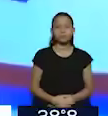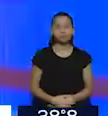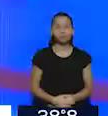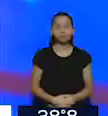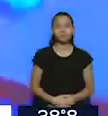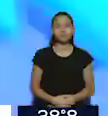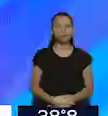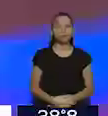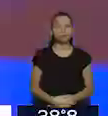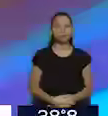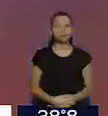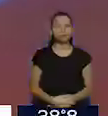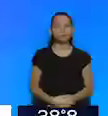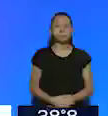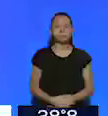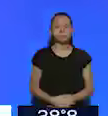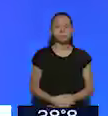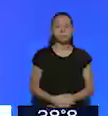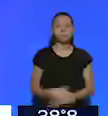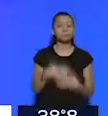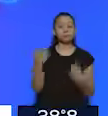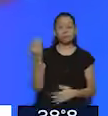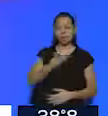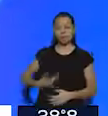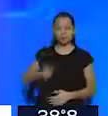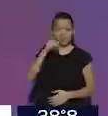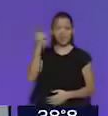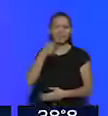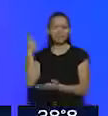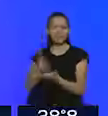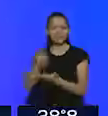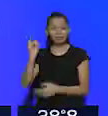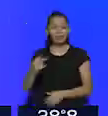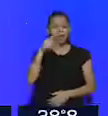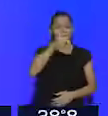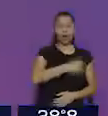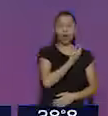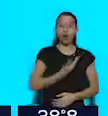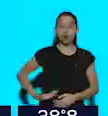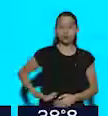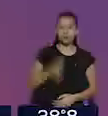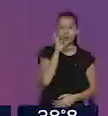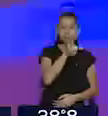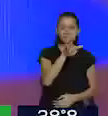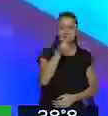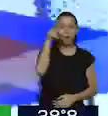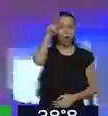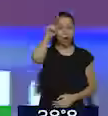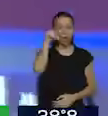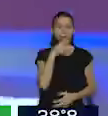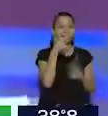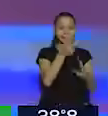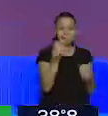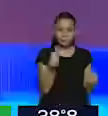y en línea con la decisión del gobierno nacional aparece también el gobierno de la provincia Alfredo Cornejo también